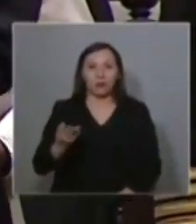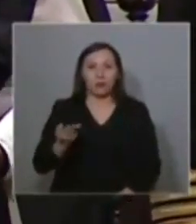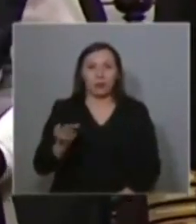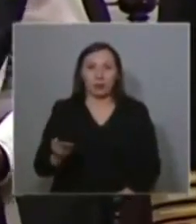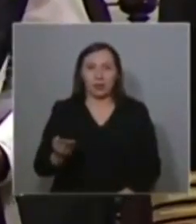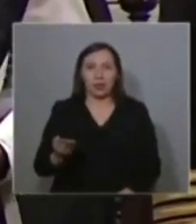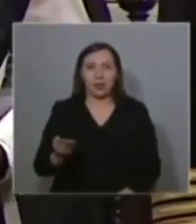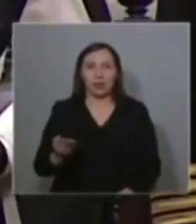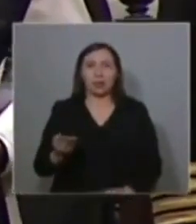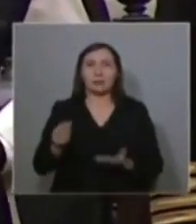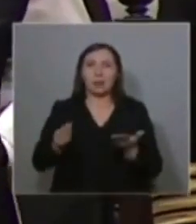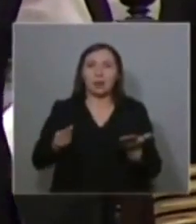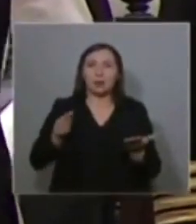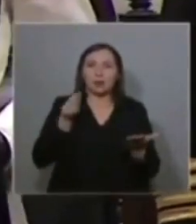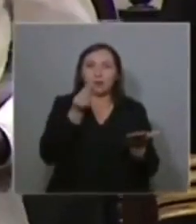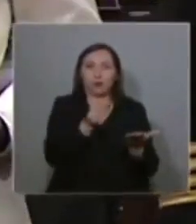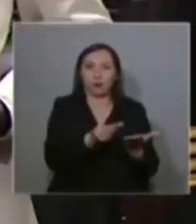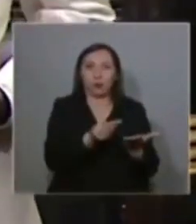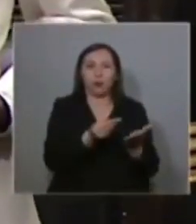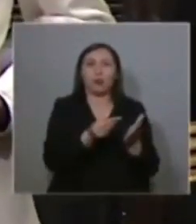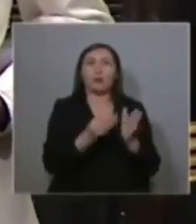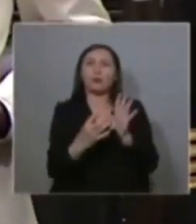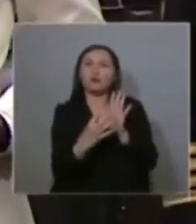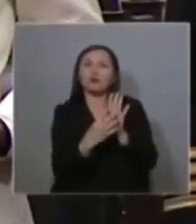de género, sino que también va a tener un cambio de mirada.